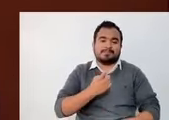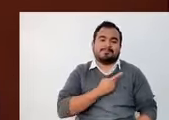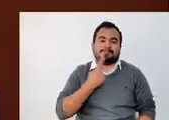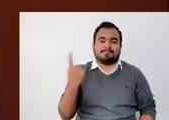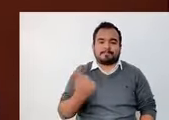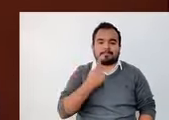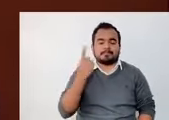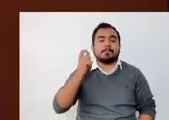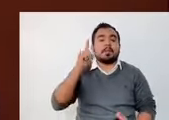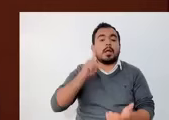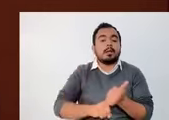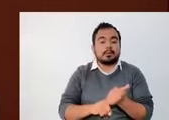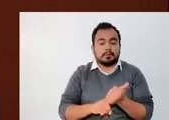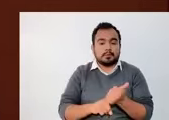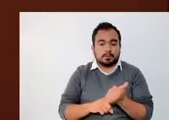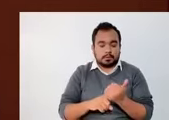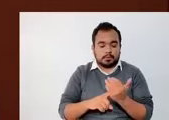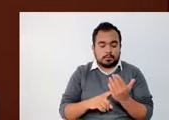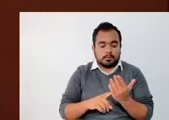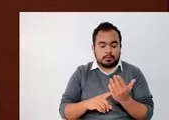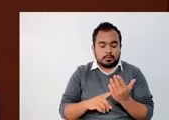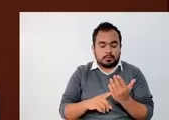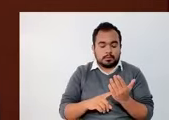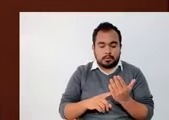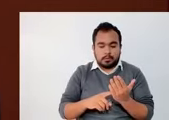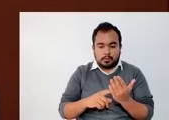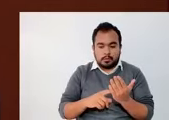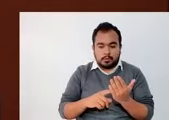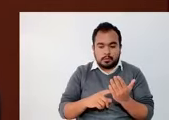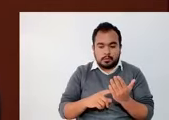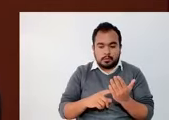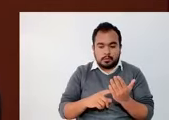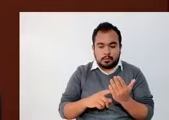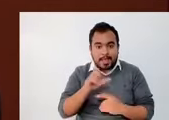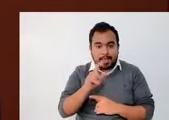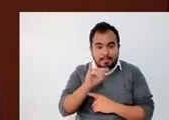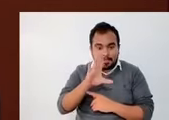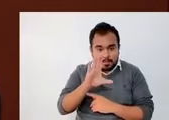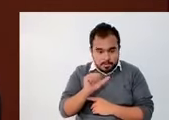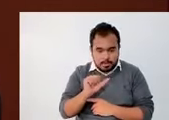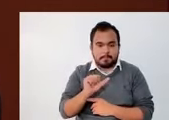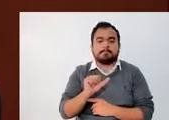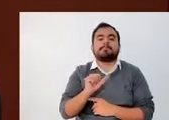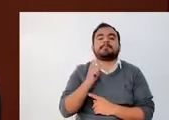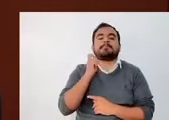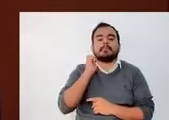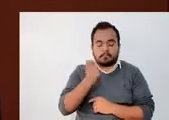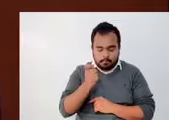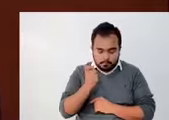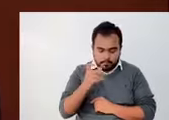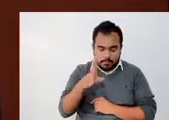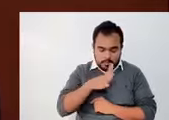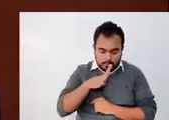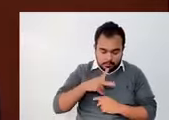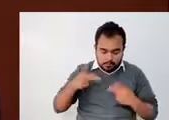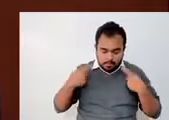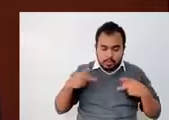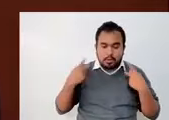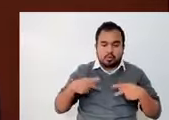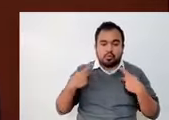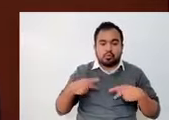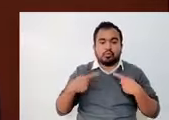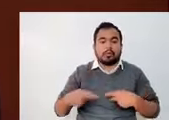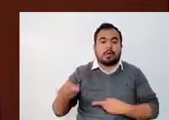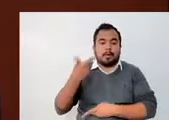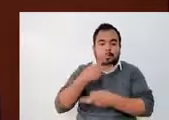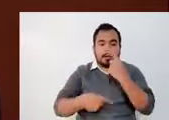pena desde la criminología y ética normativa. Primero quiero darle la bienvenida al público que nos acompaña aquí presentes y